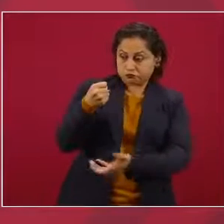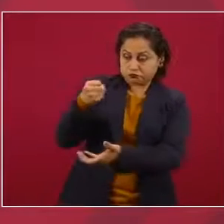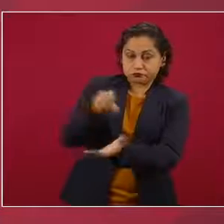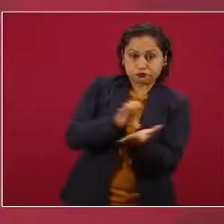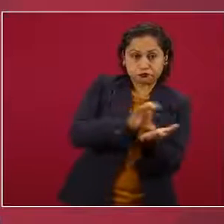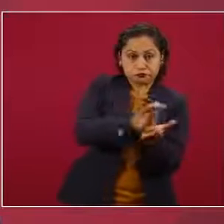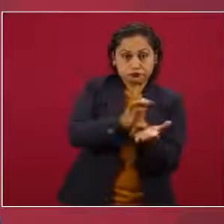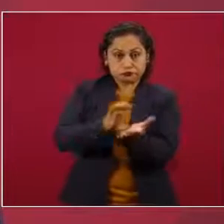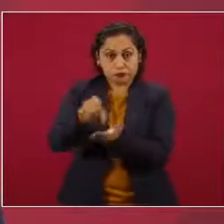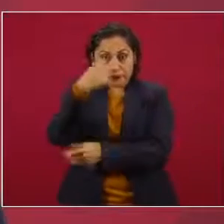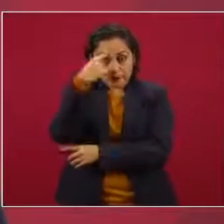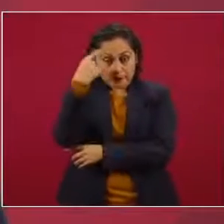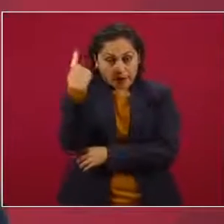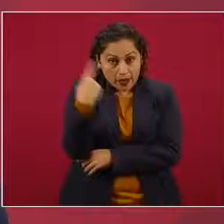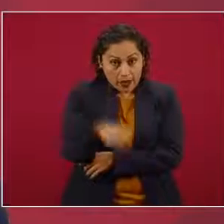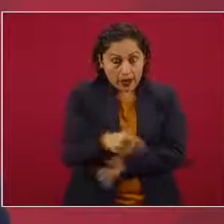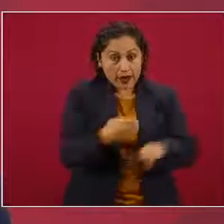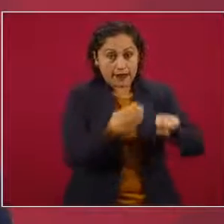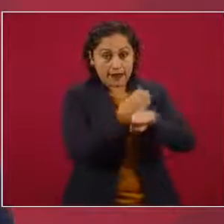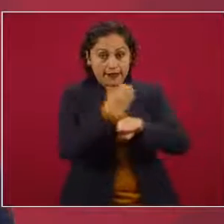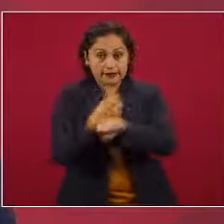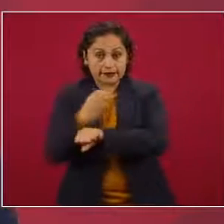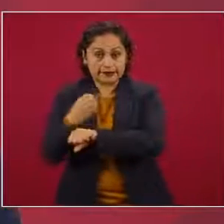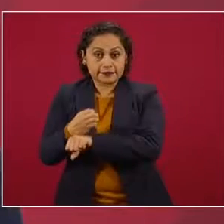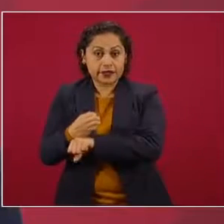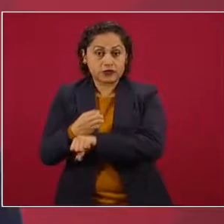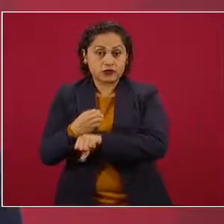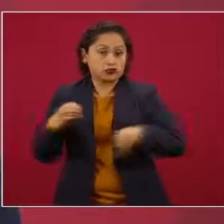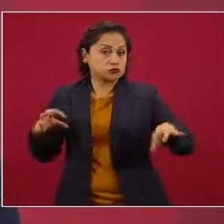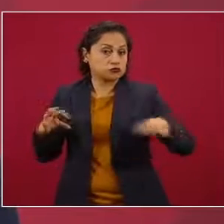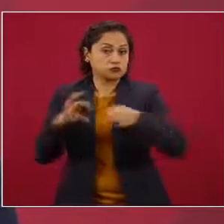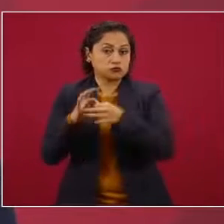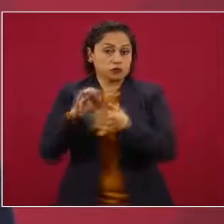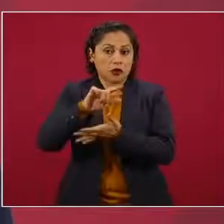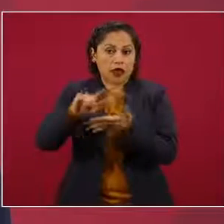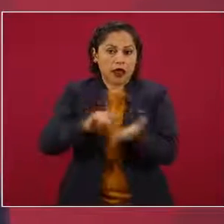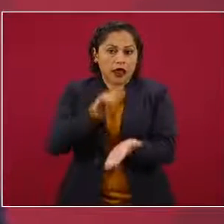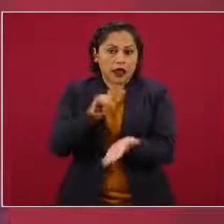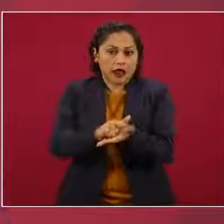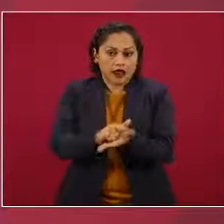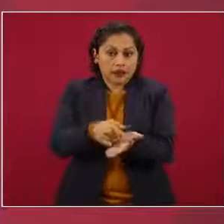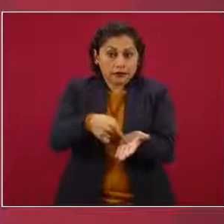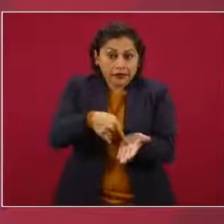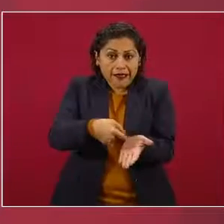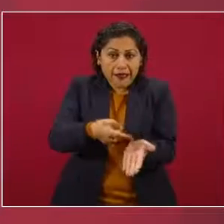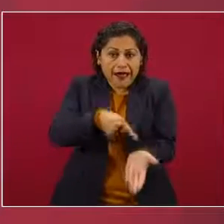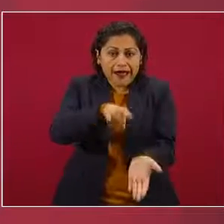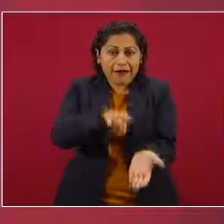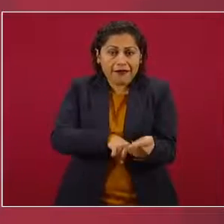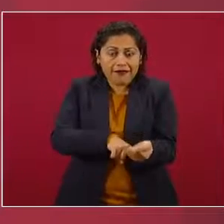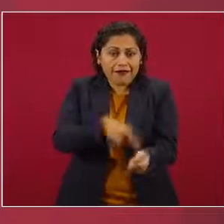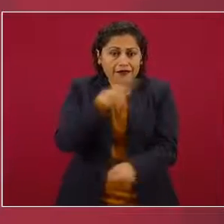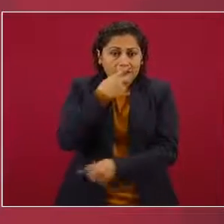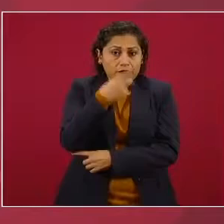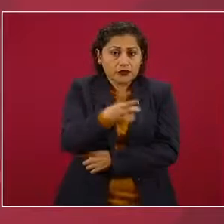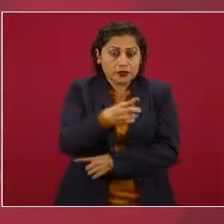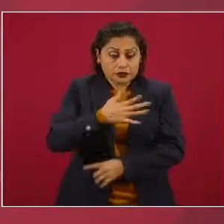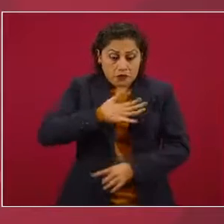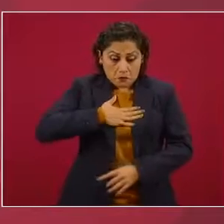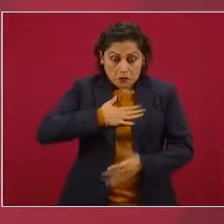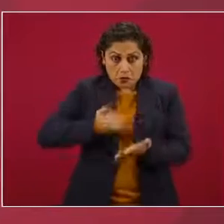establecida por ley. Existe una fórmula, no es un capricho del presidente,